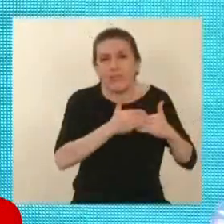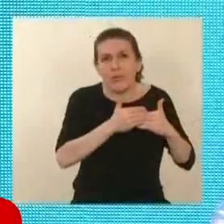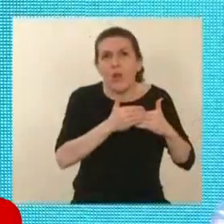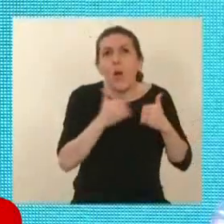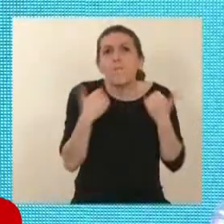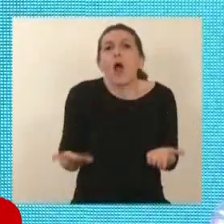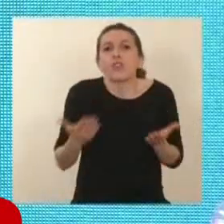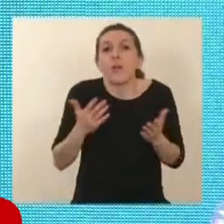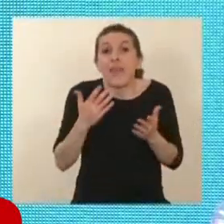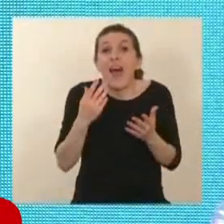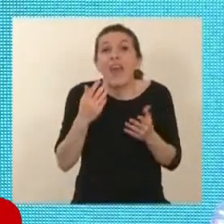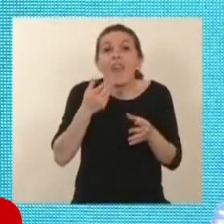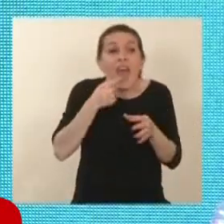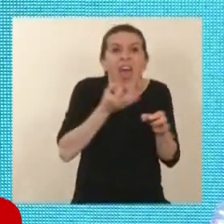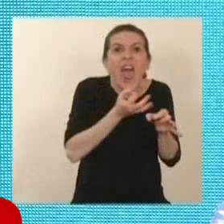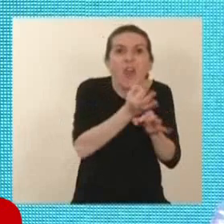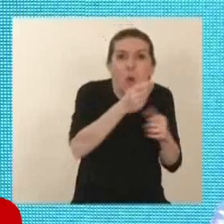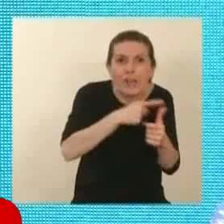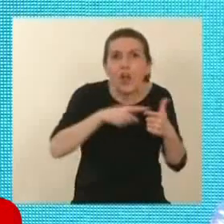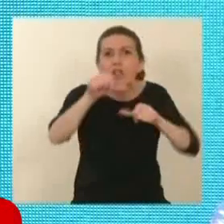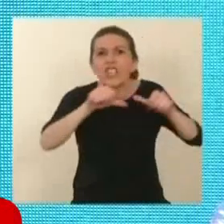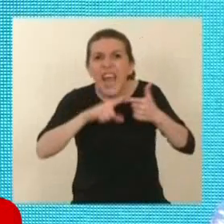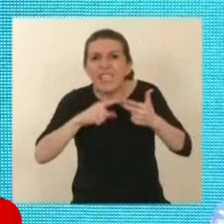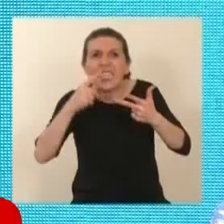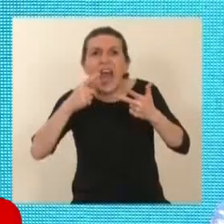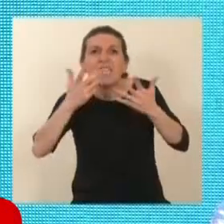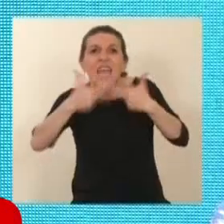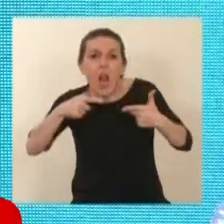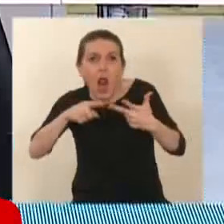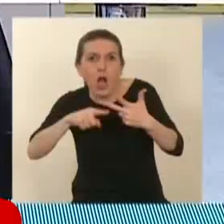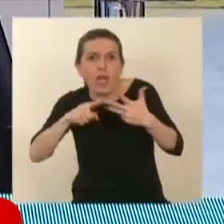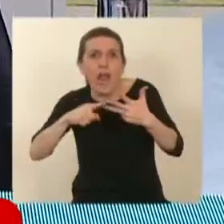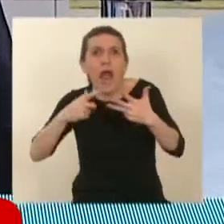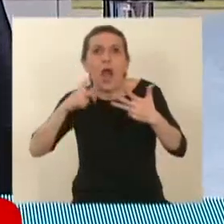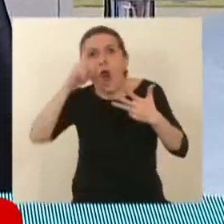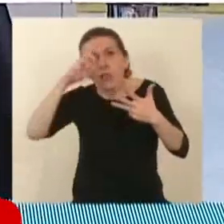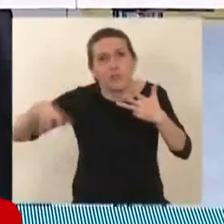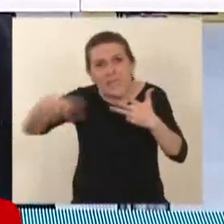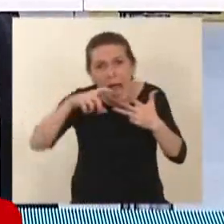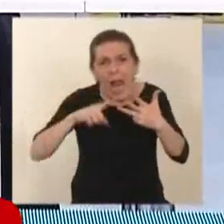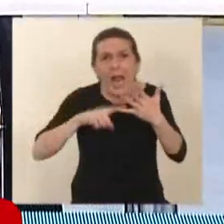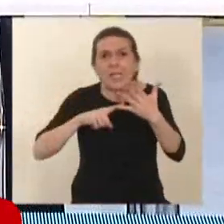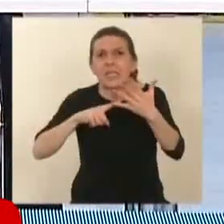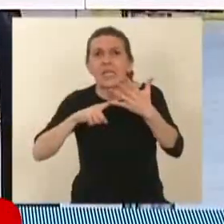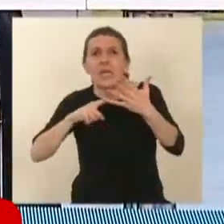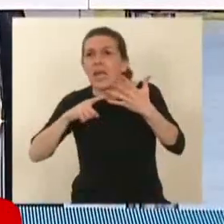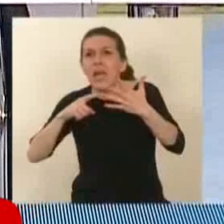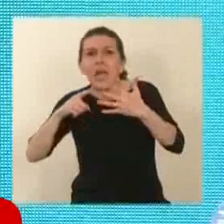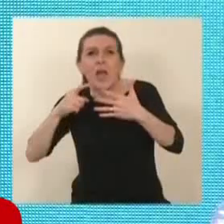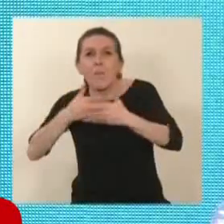menos posibilidades de desarrollar la educación, la ciencia, la tecnología, la salud, la infraestructura